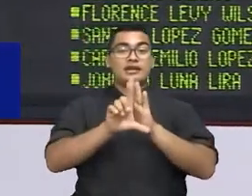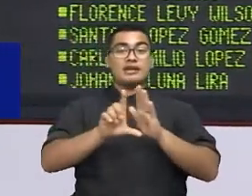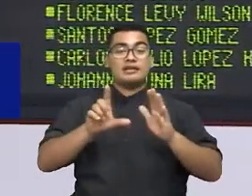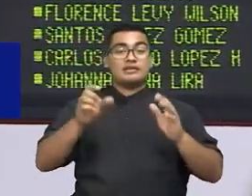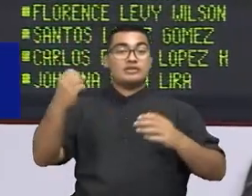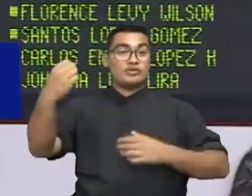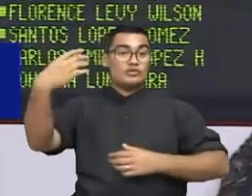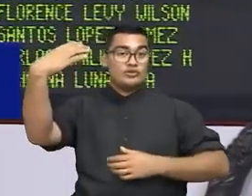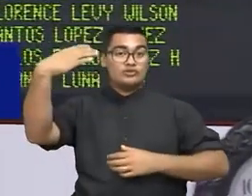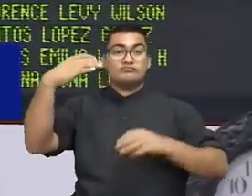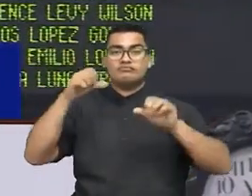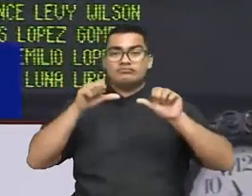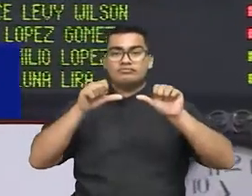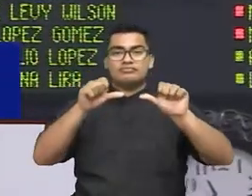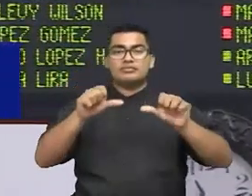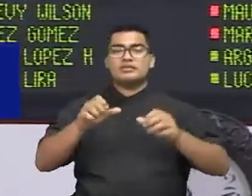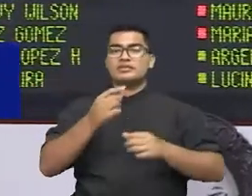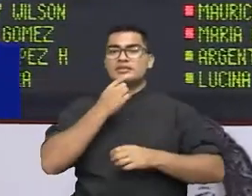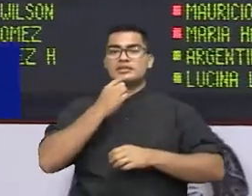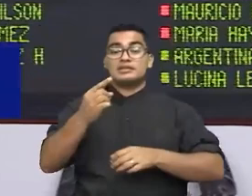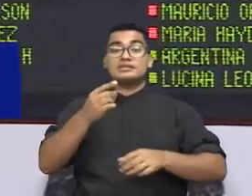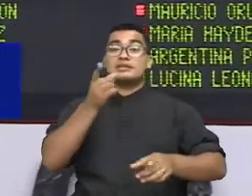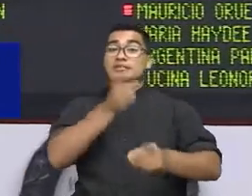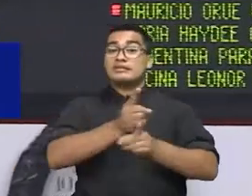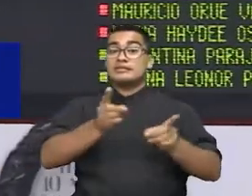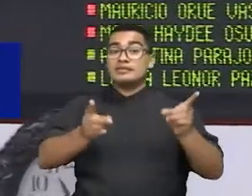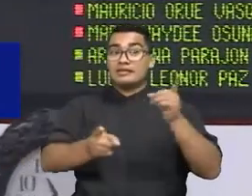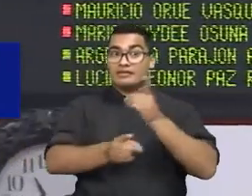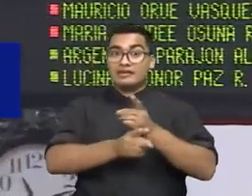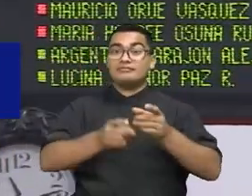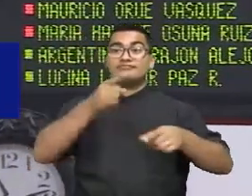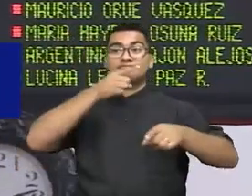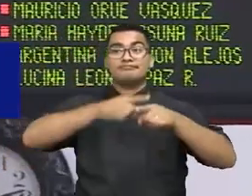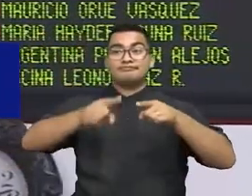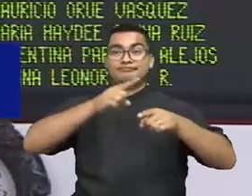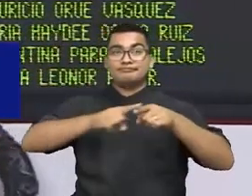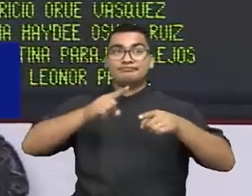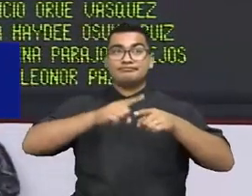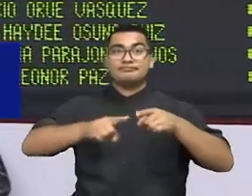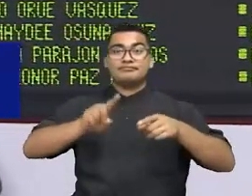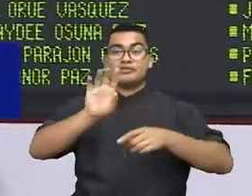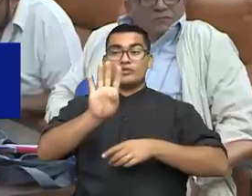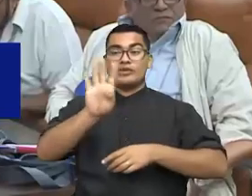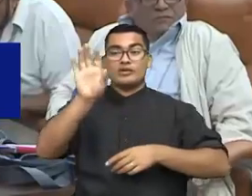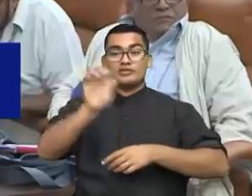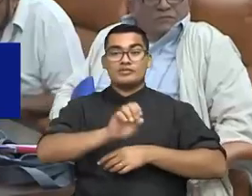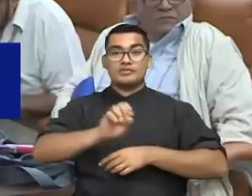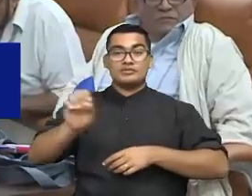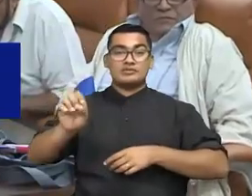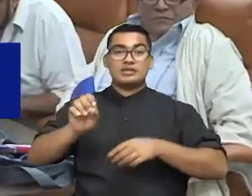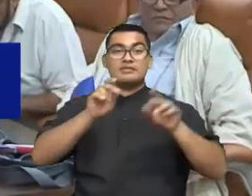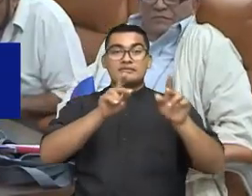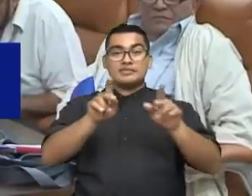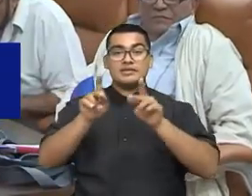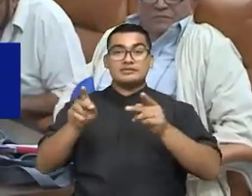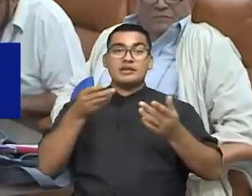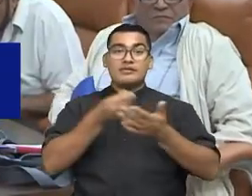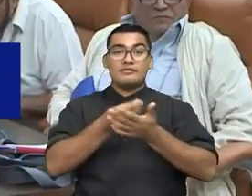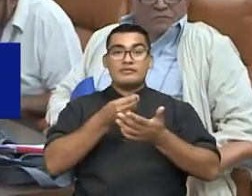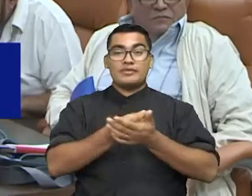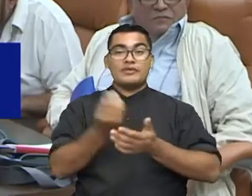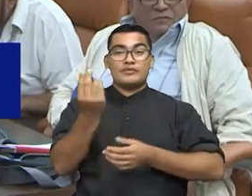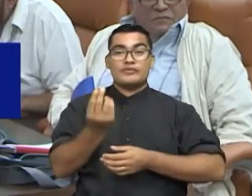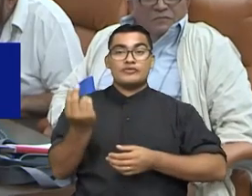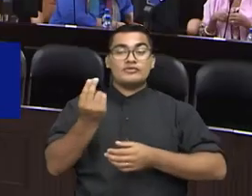Energética, que evita que la mora del pago de la factura eléctrica concentrada en un 4% de los consumidores pongan